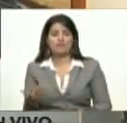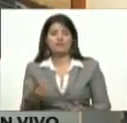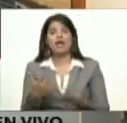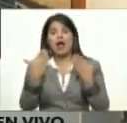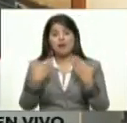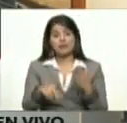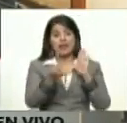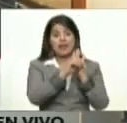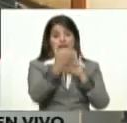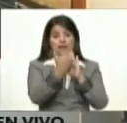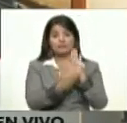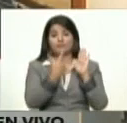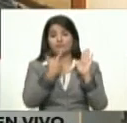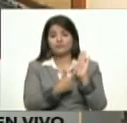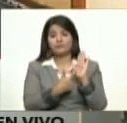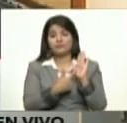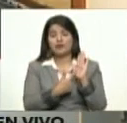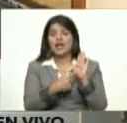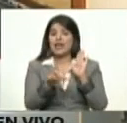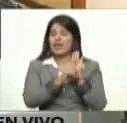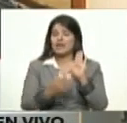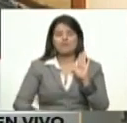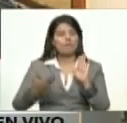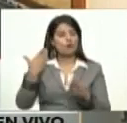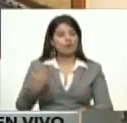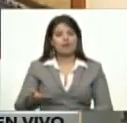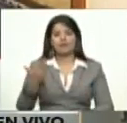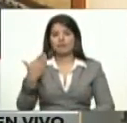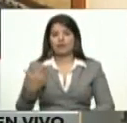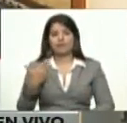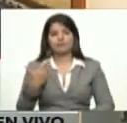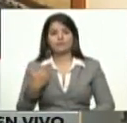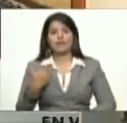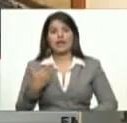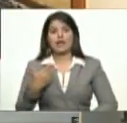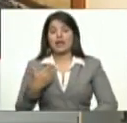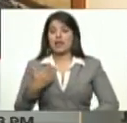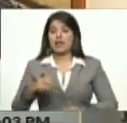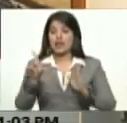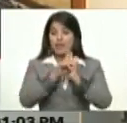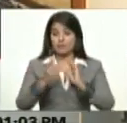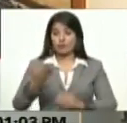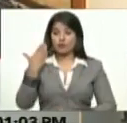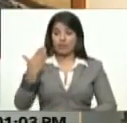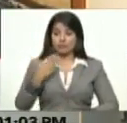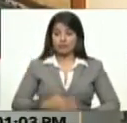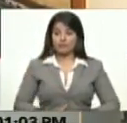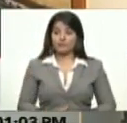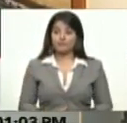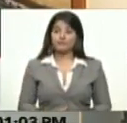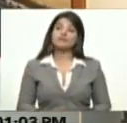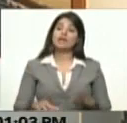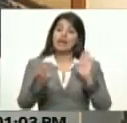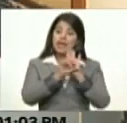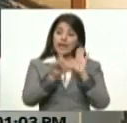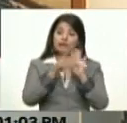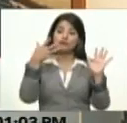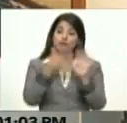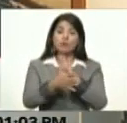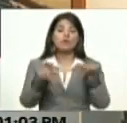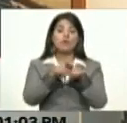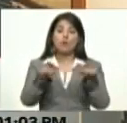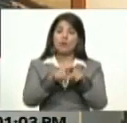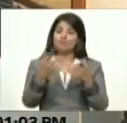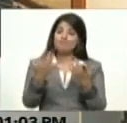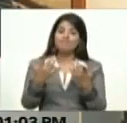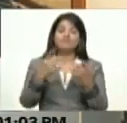ley, que es muy importante, vincula además la ley de regionalización para